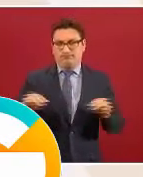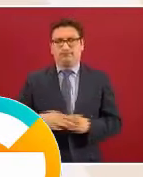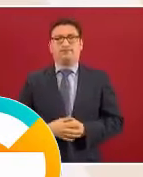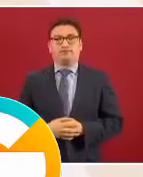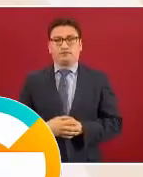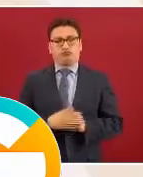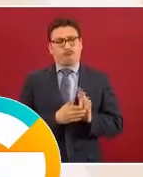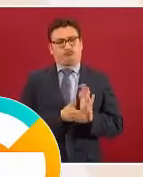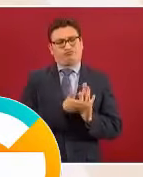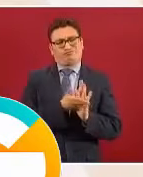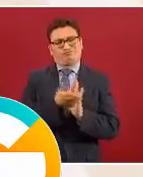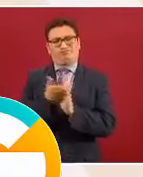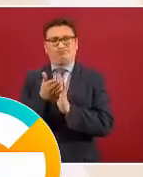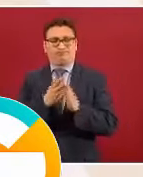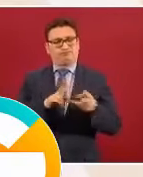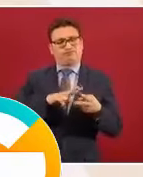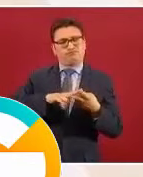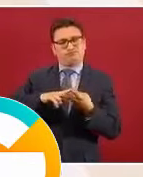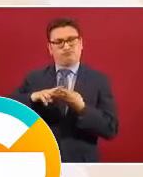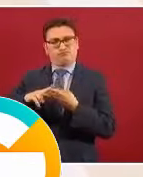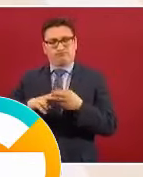de construcción del Tren Maya,